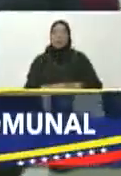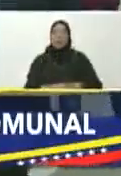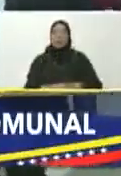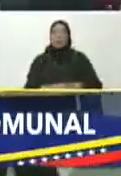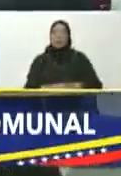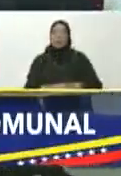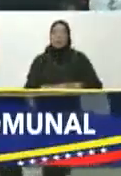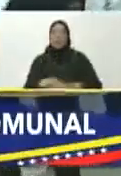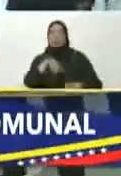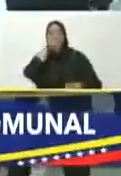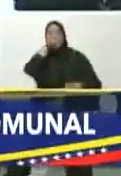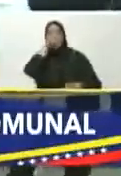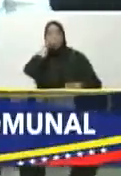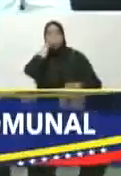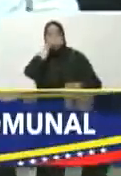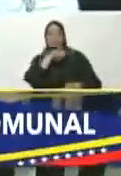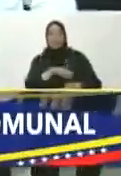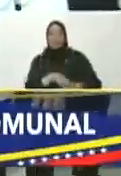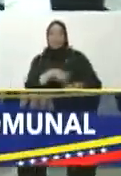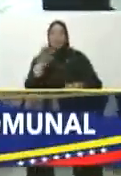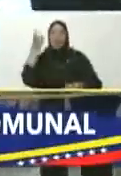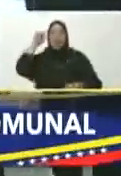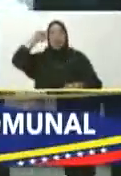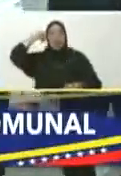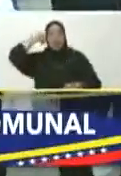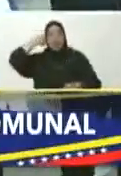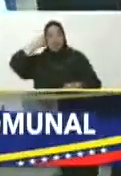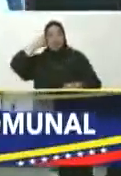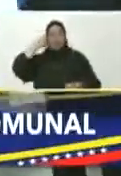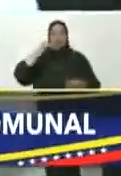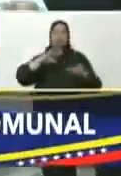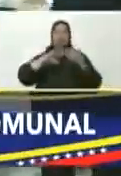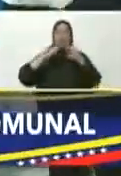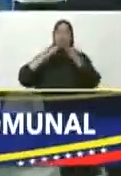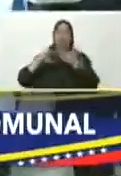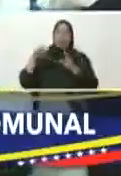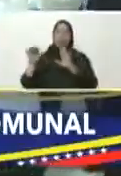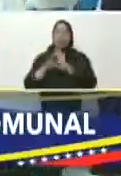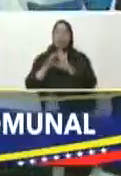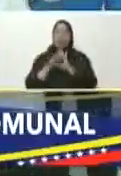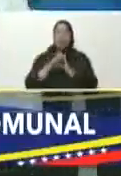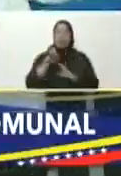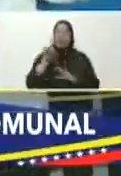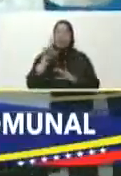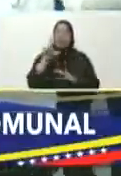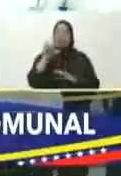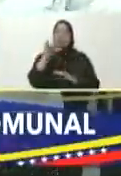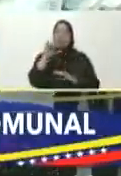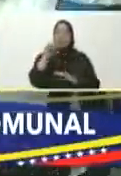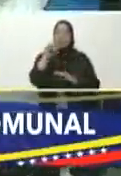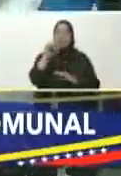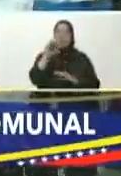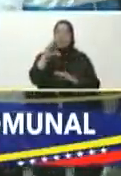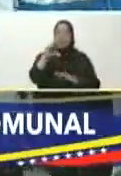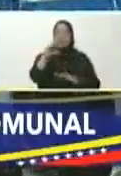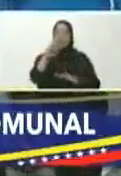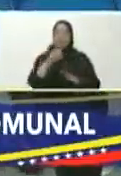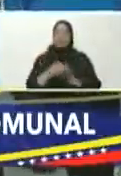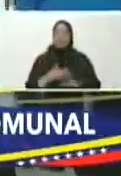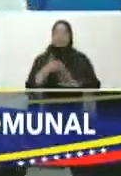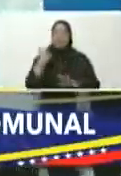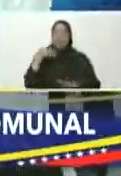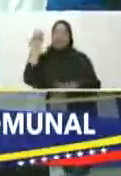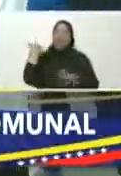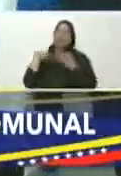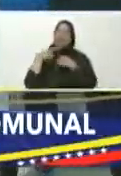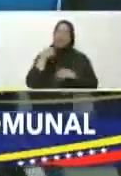Bueno, me recuerda mucho cuando estuve en Lídice. Yo quería estar otra vez en una actividad así como la de Lídice, Cecilia, lo que te